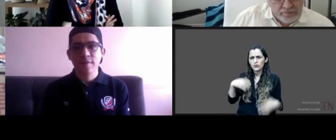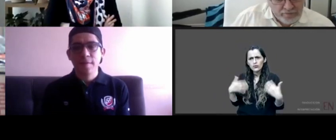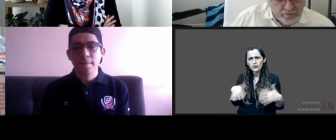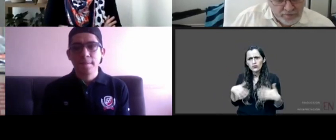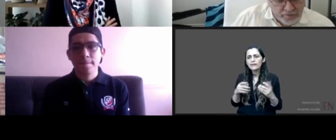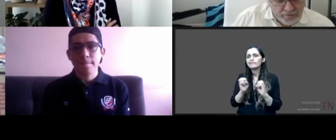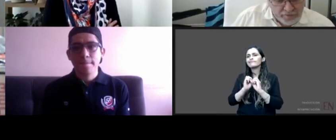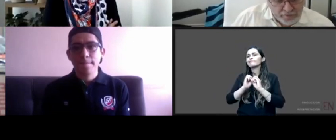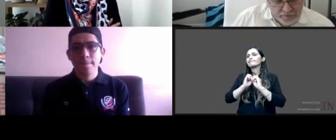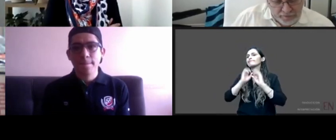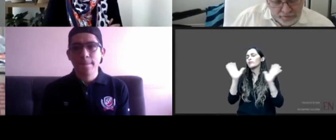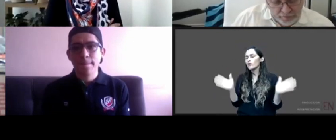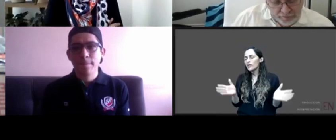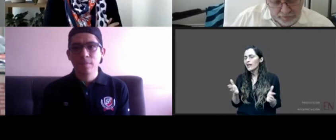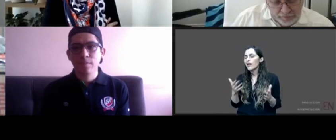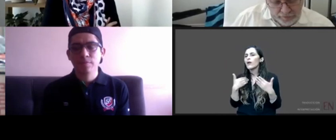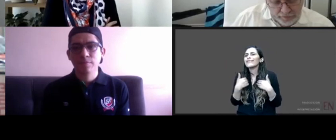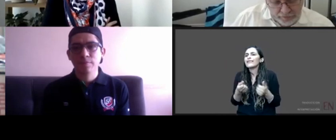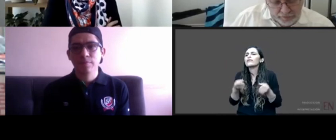por dónde tenemos que ir.